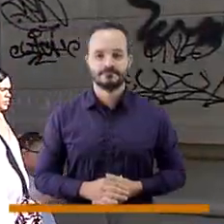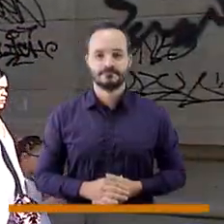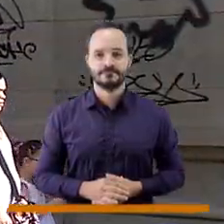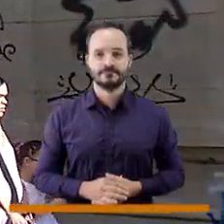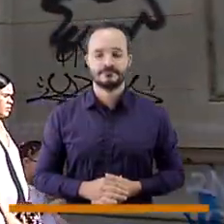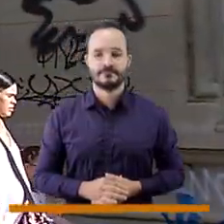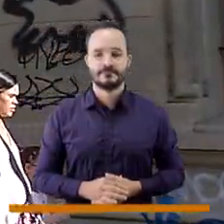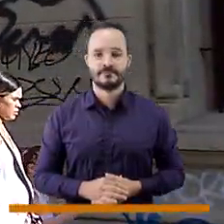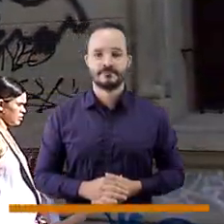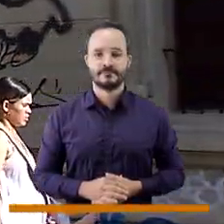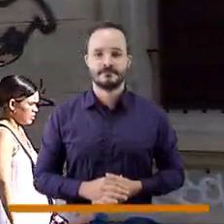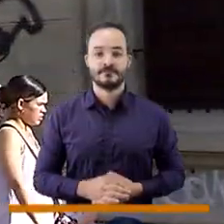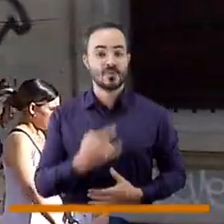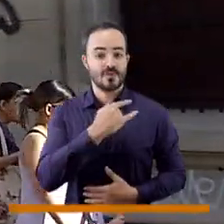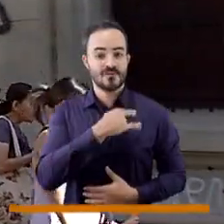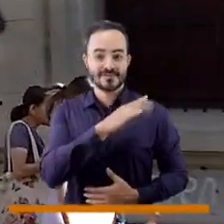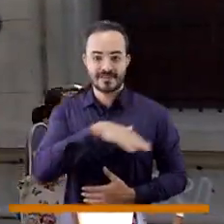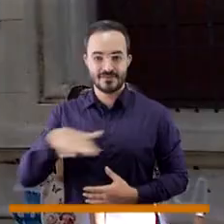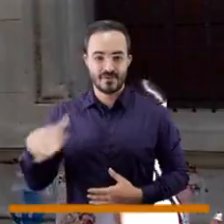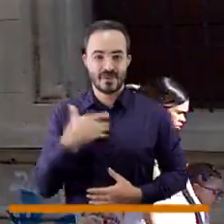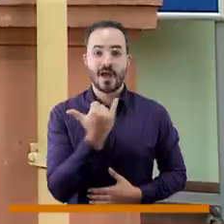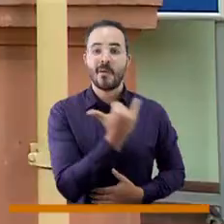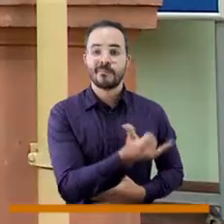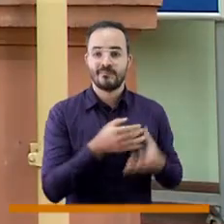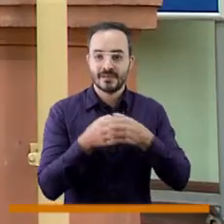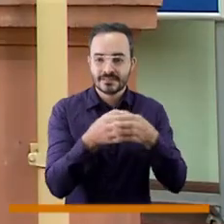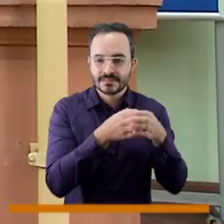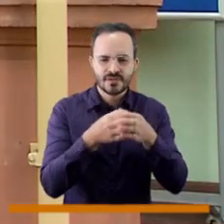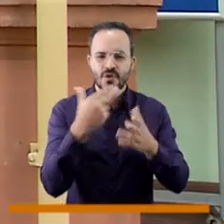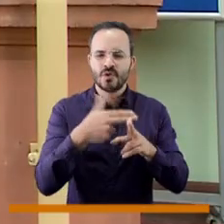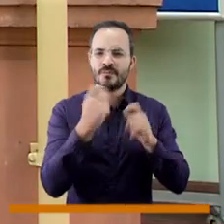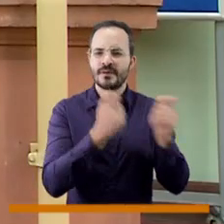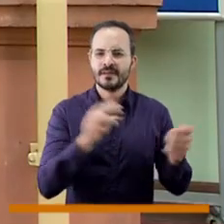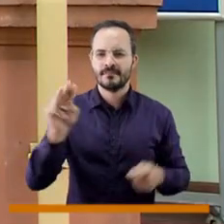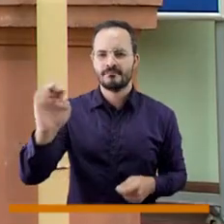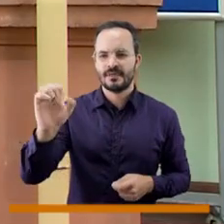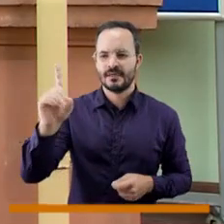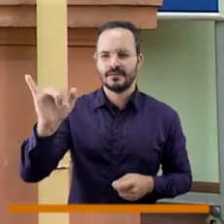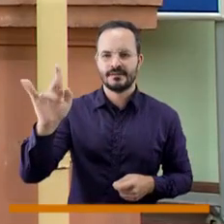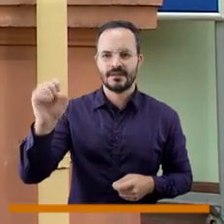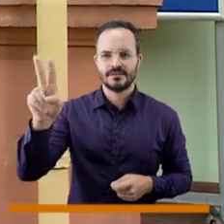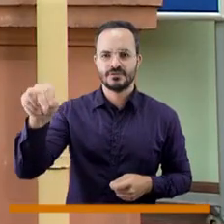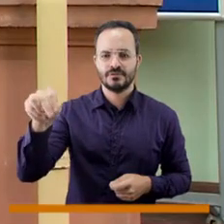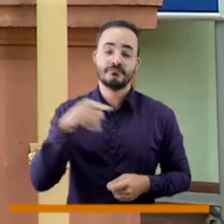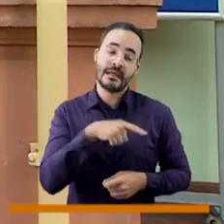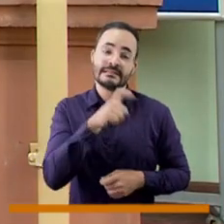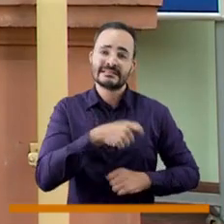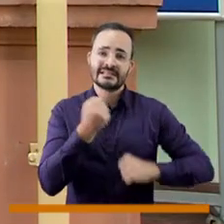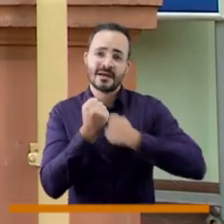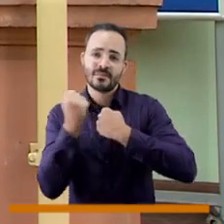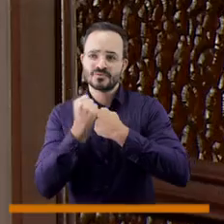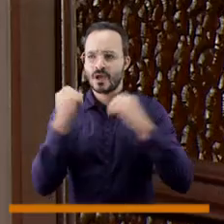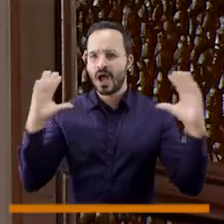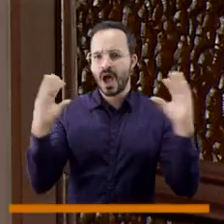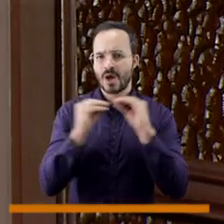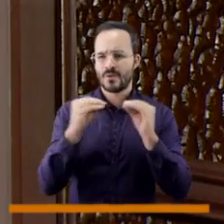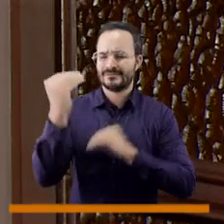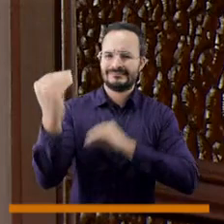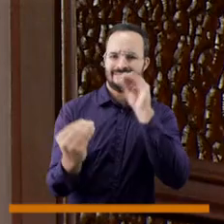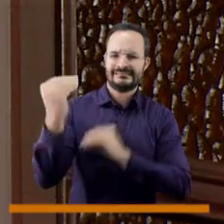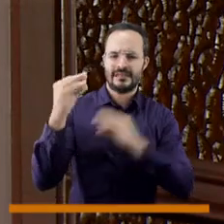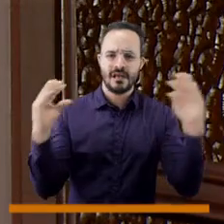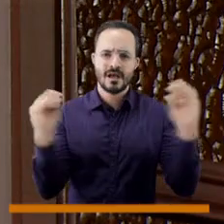Universidad de Antioquia tiene un centro de mediación para que las personas puedan llegar a acuerdos con beneficios mutuos y evitar esos líos